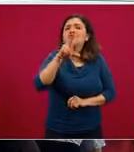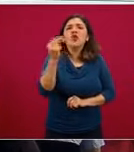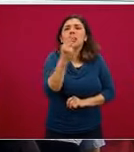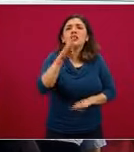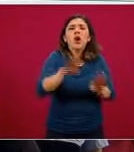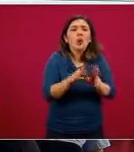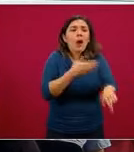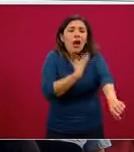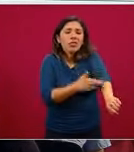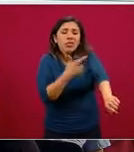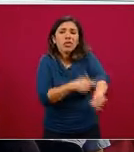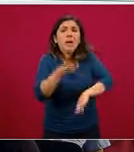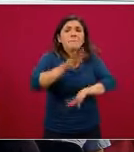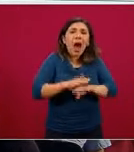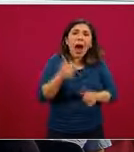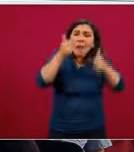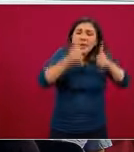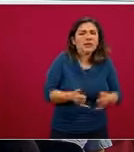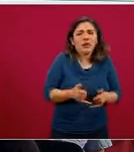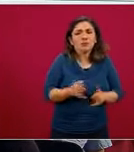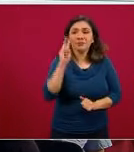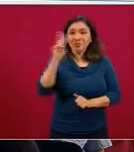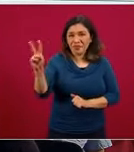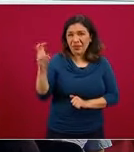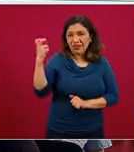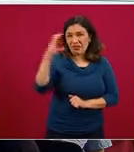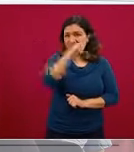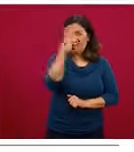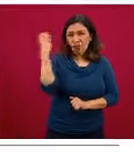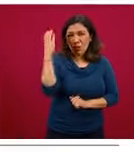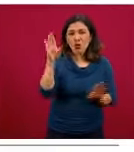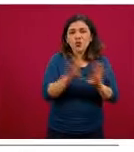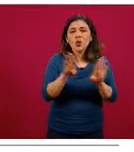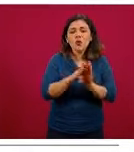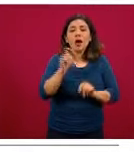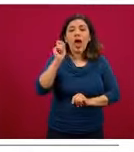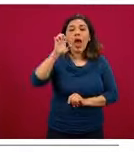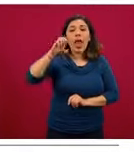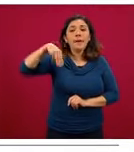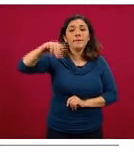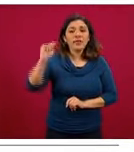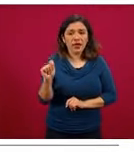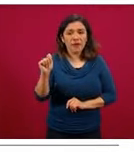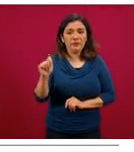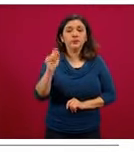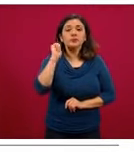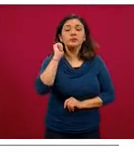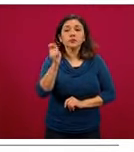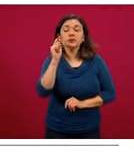la gestión local. A izquierda una foto de un MT, es